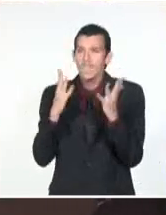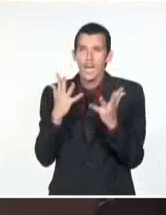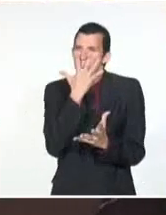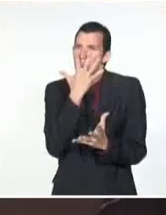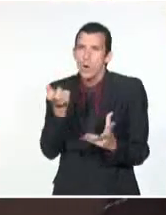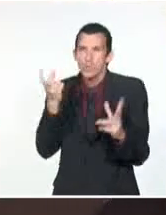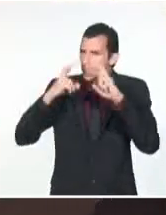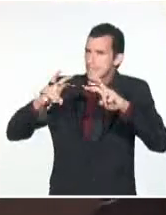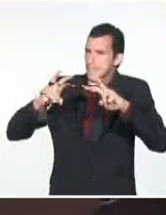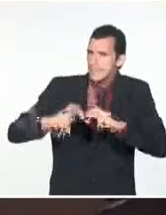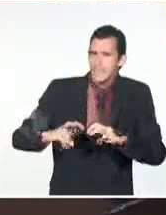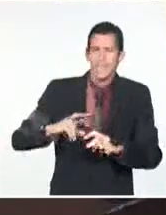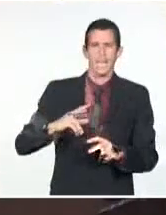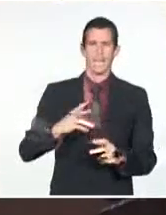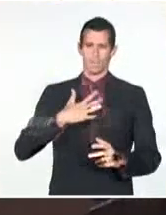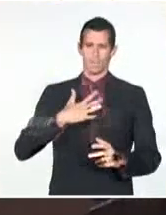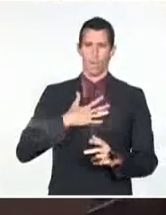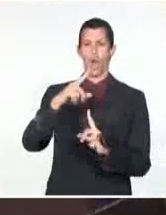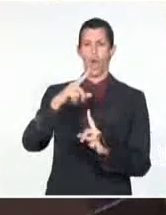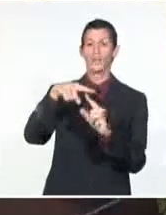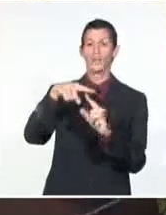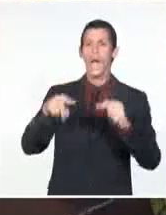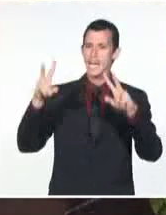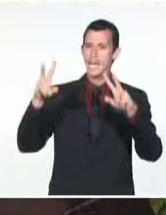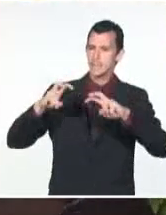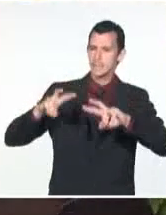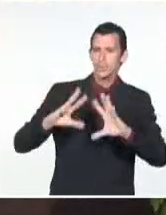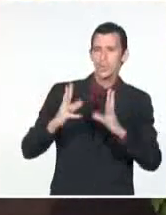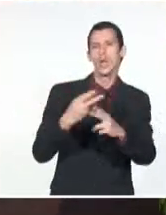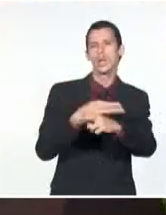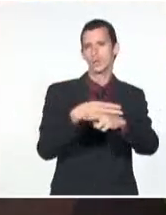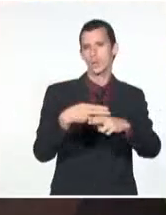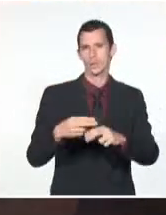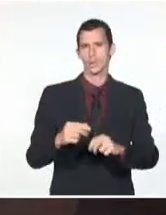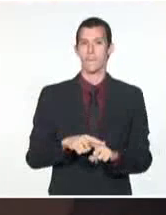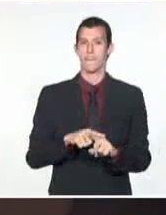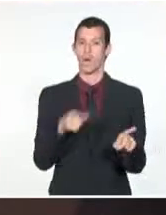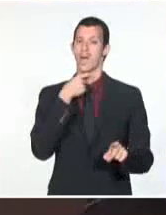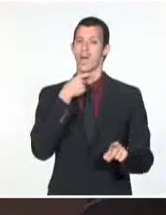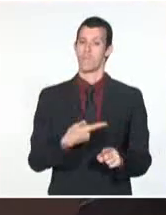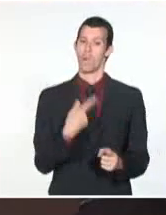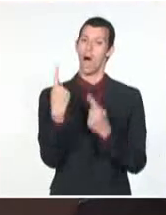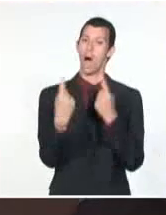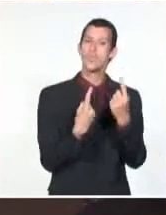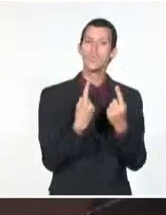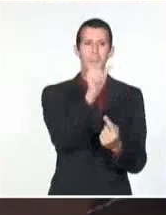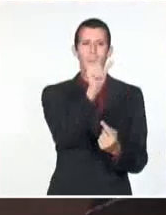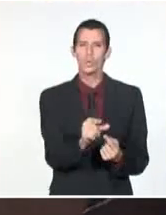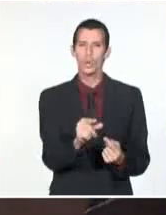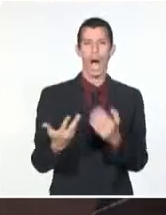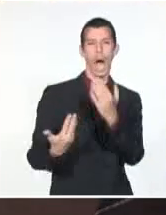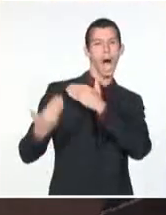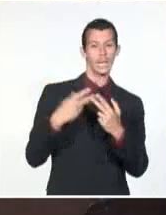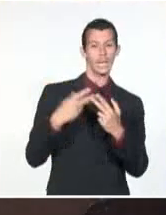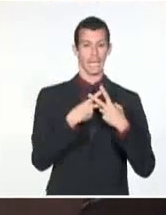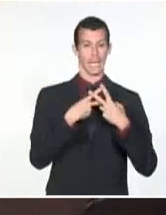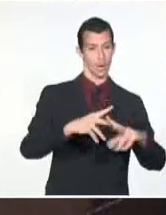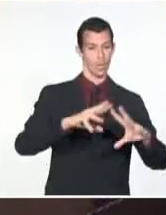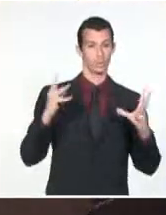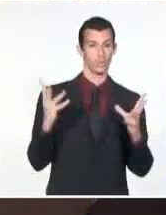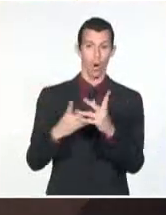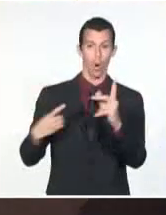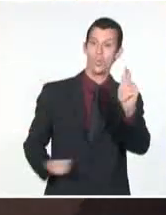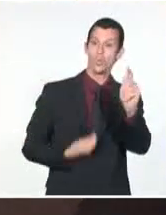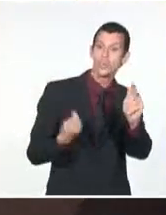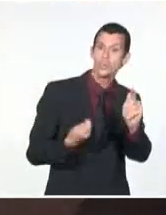Muñoz Rubalcaba, iniciador, como Juan Fernández Ruz, que se desconocía también como iniciador del proceso de la guerra y que